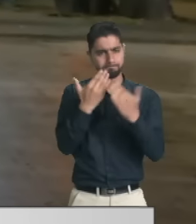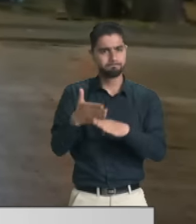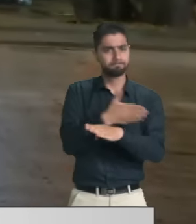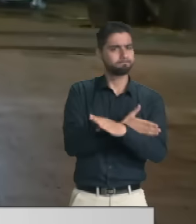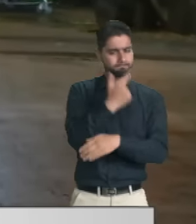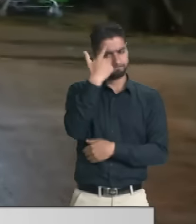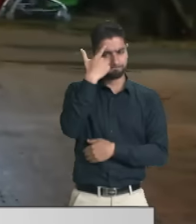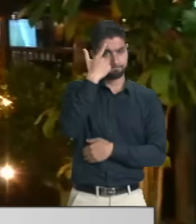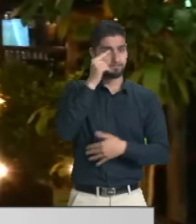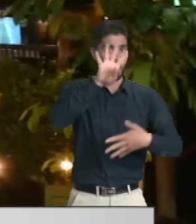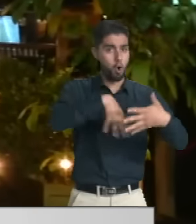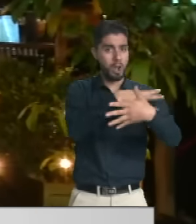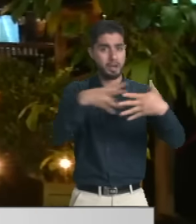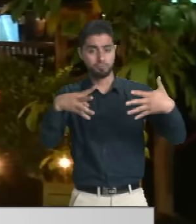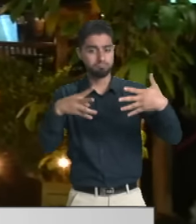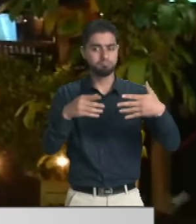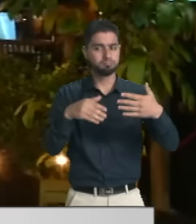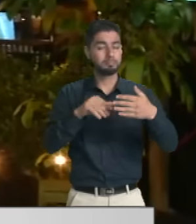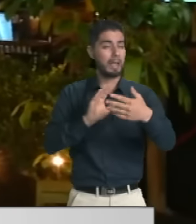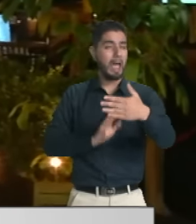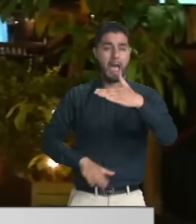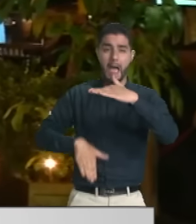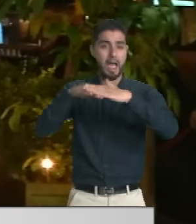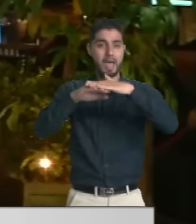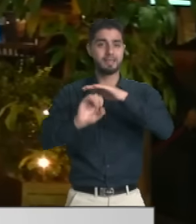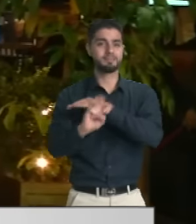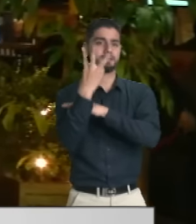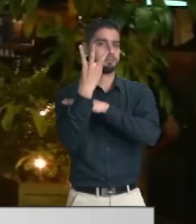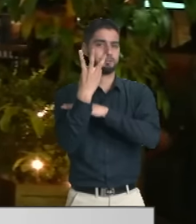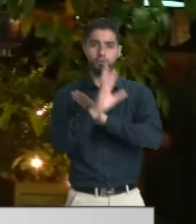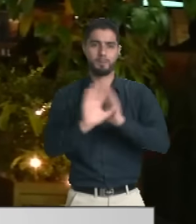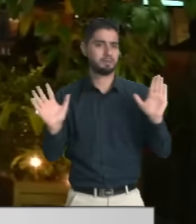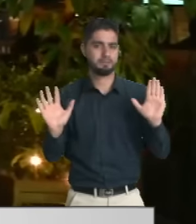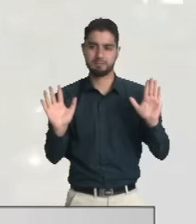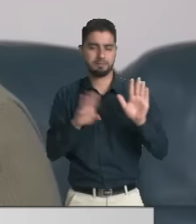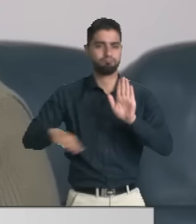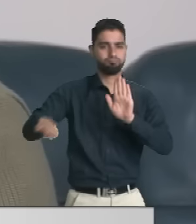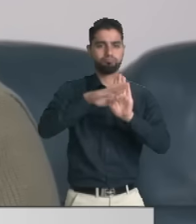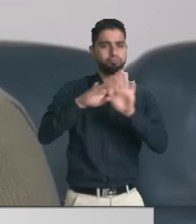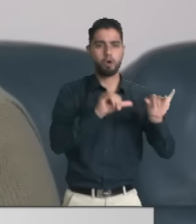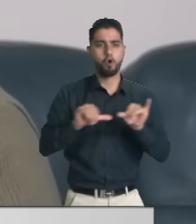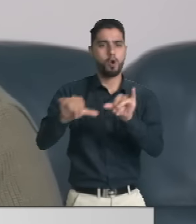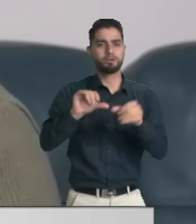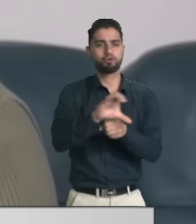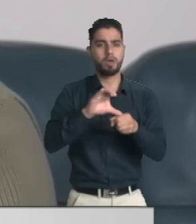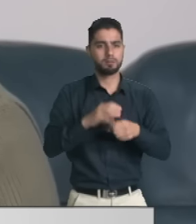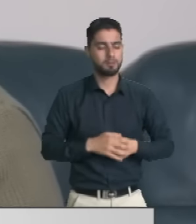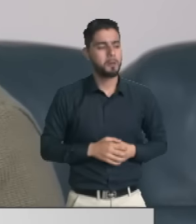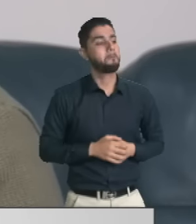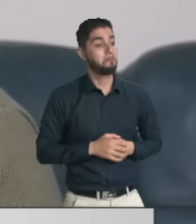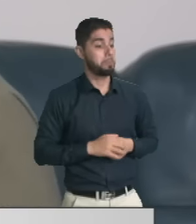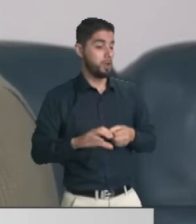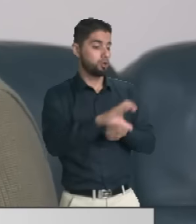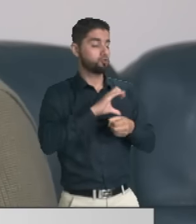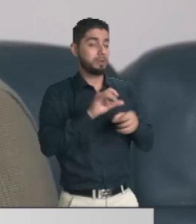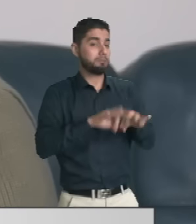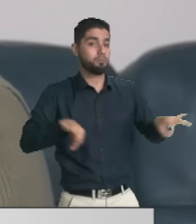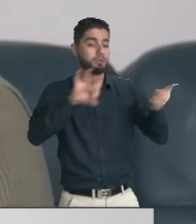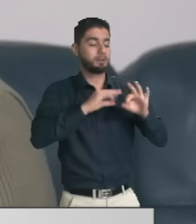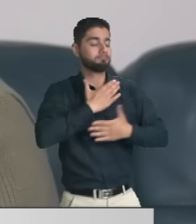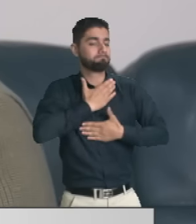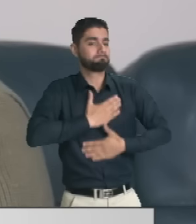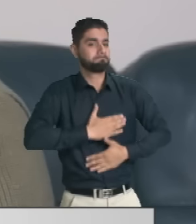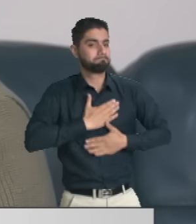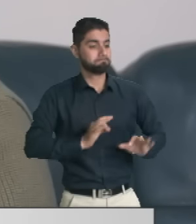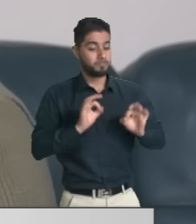horario de rumba en toda la ciudad fuera únicamente hasta las 3 de la mañana. Eso sí, la ciudad puede tener tranquilidad, que tenemos el compromiso en la administración